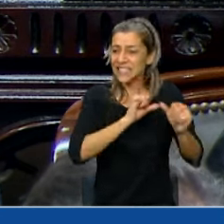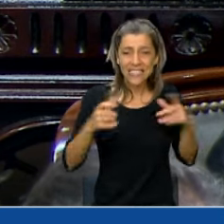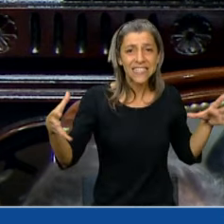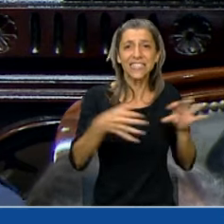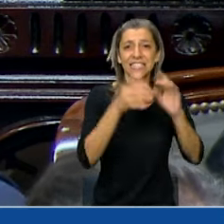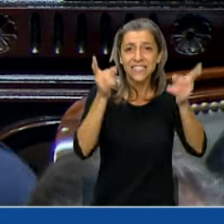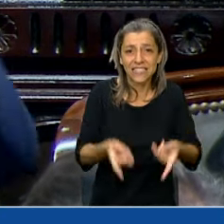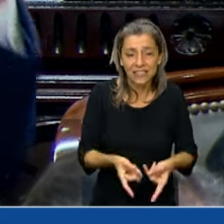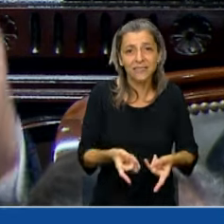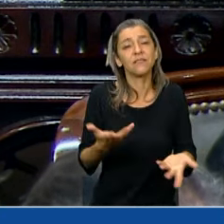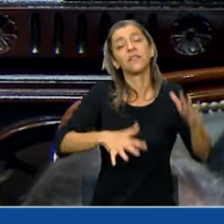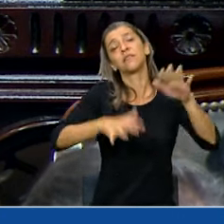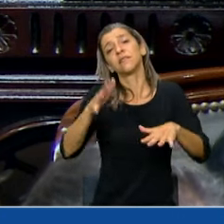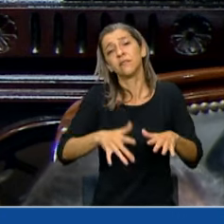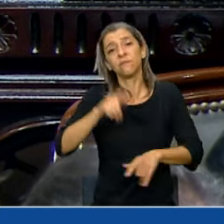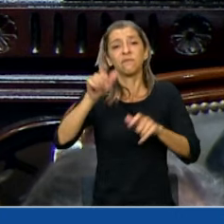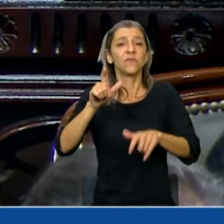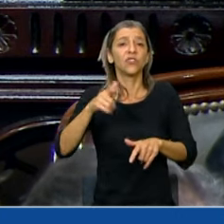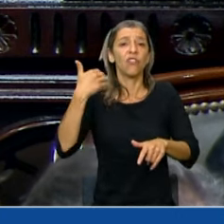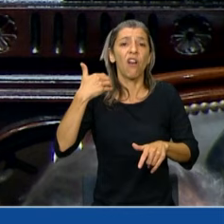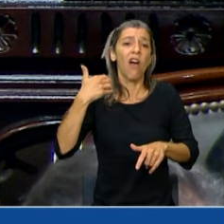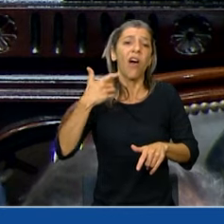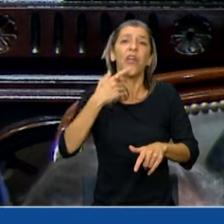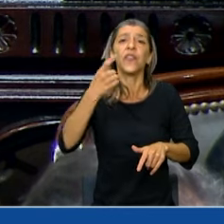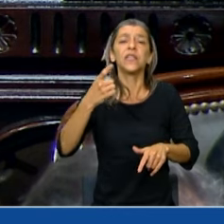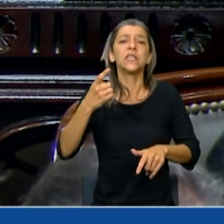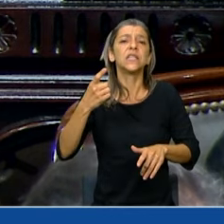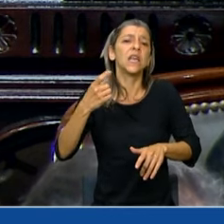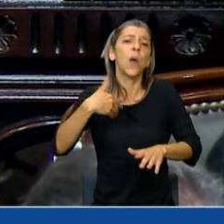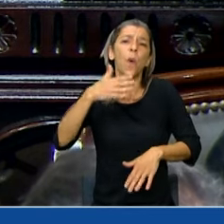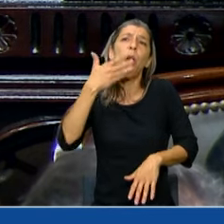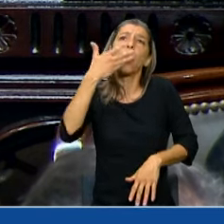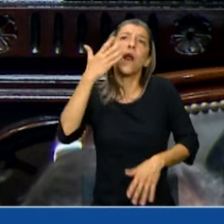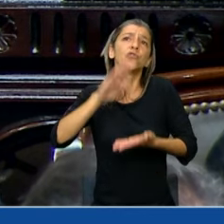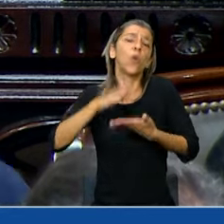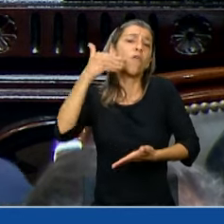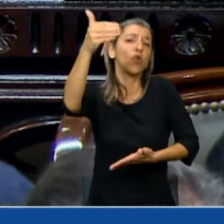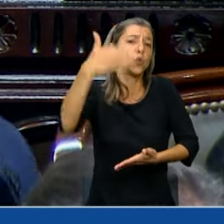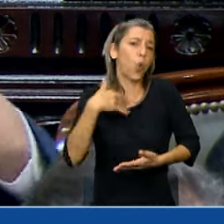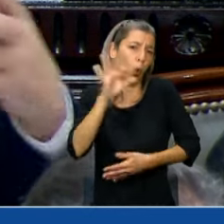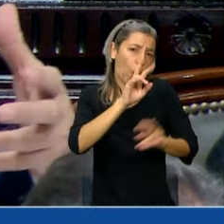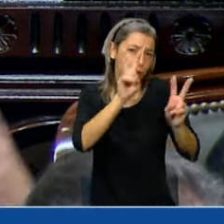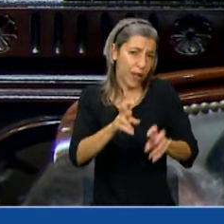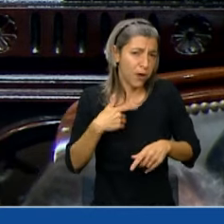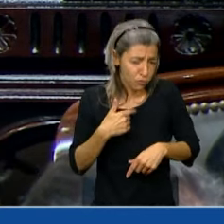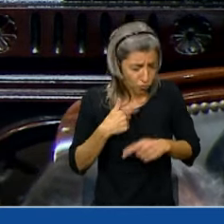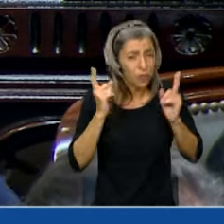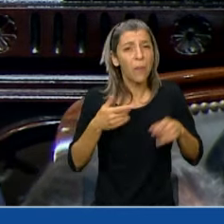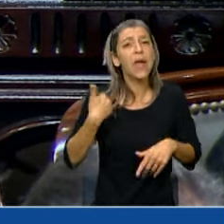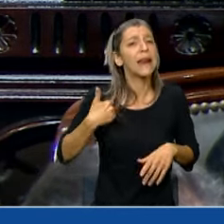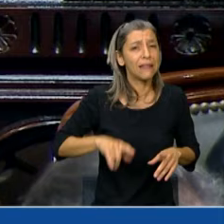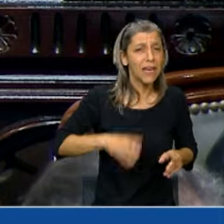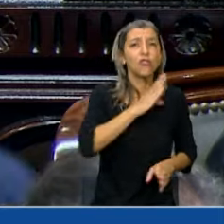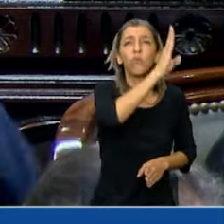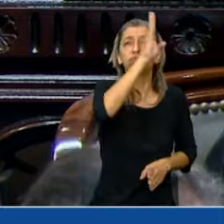alguien se le ocurre El pecado de hablar del futuro o de estos temas y esto lo digo porque recorro el país hablando de Esto hace